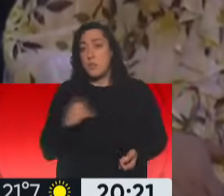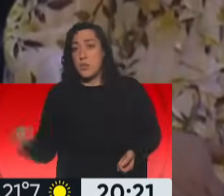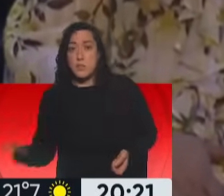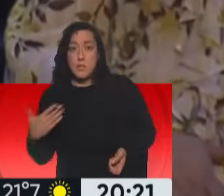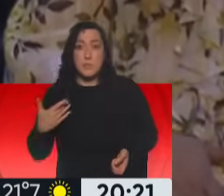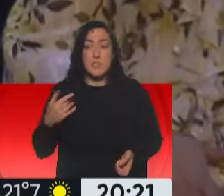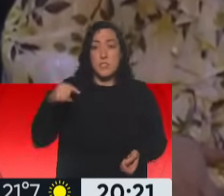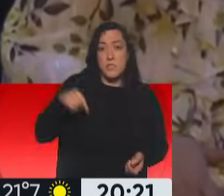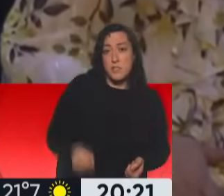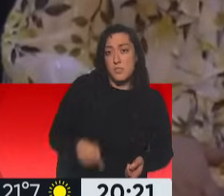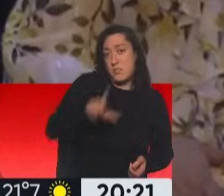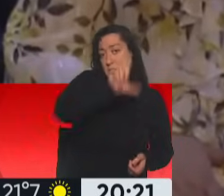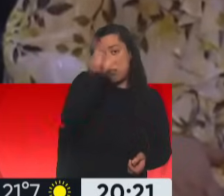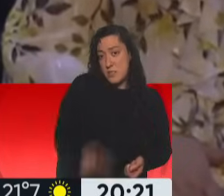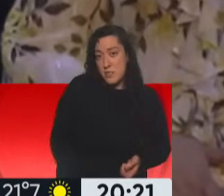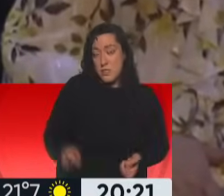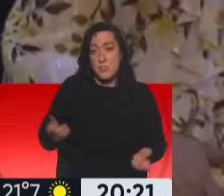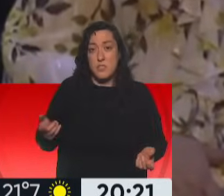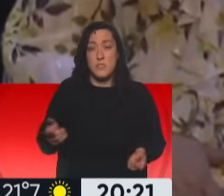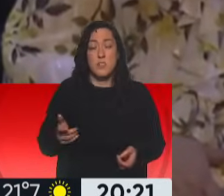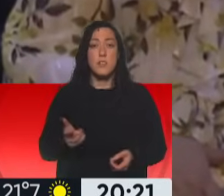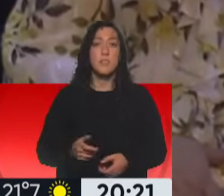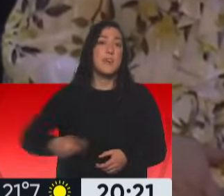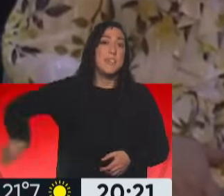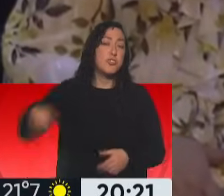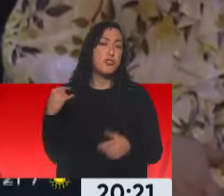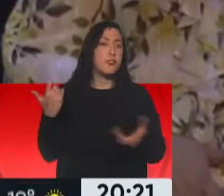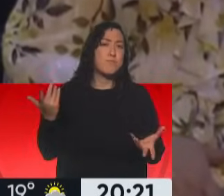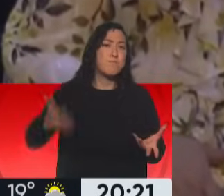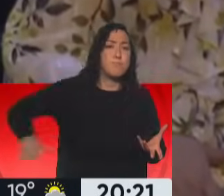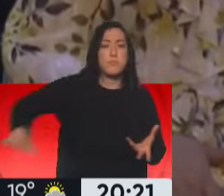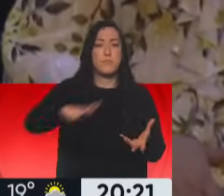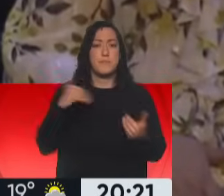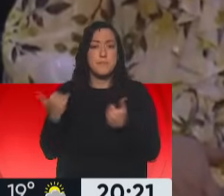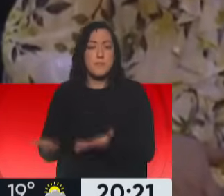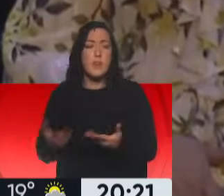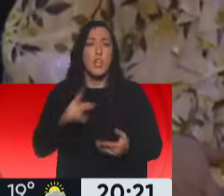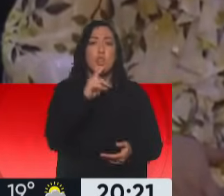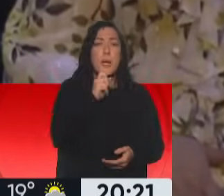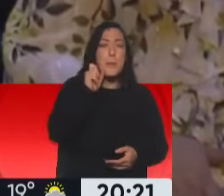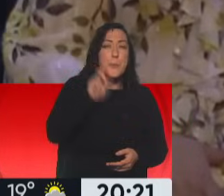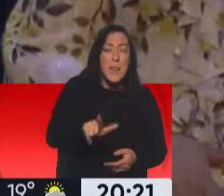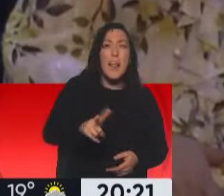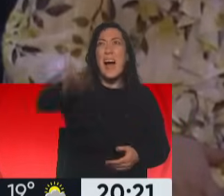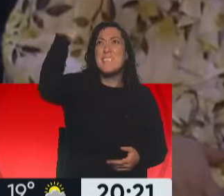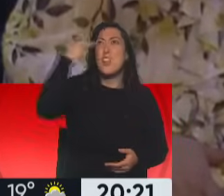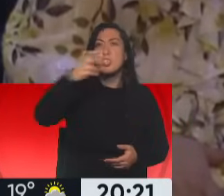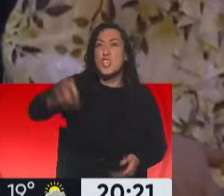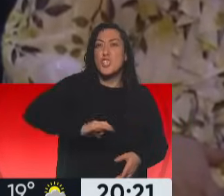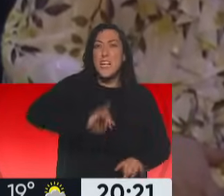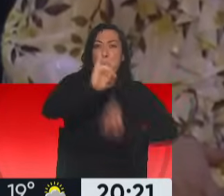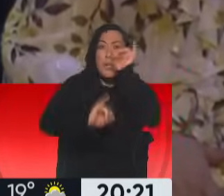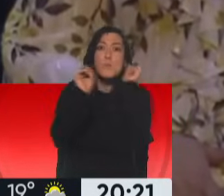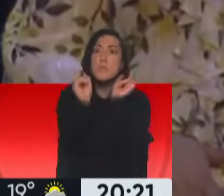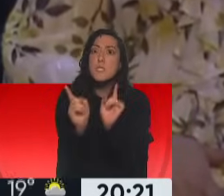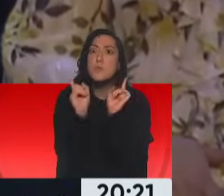para subvencionar sus aventuras populistas. Esto mismo explicó a Alexis de Tocqueville hace 200 años, cuando dijo